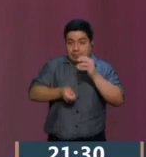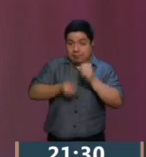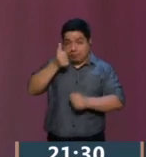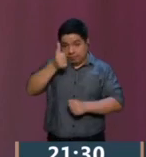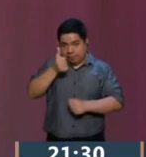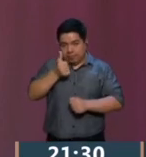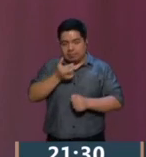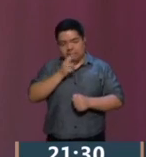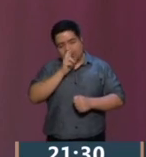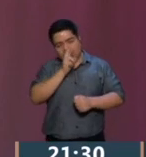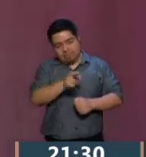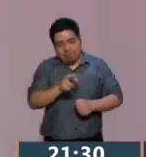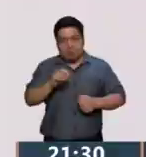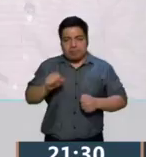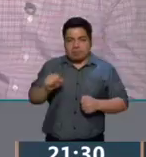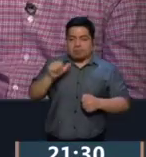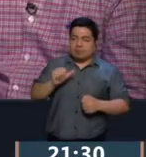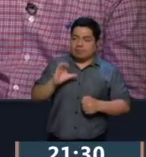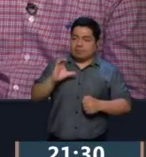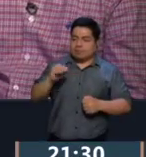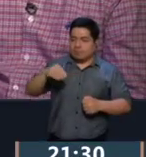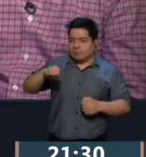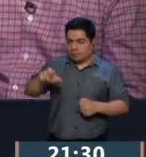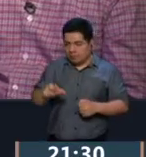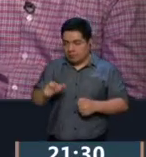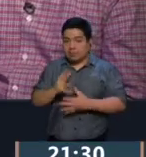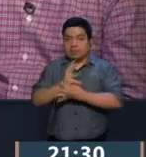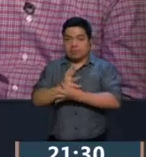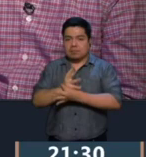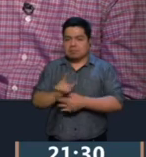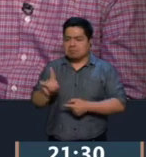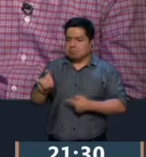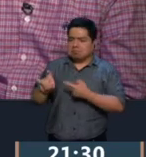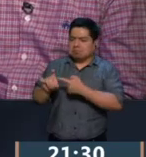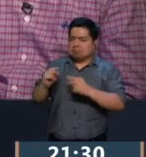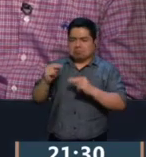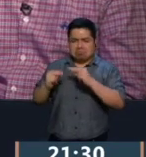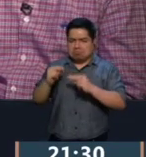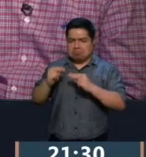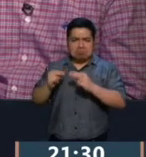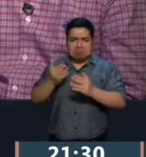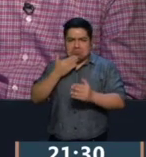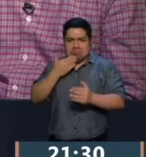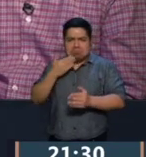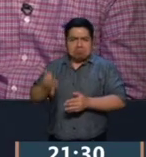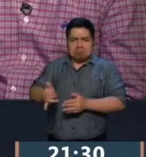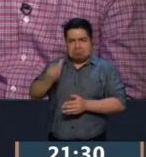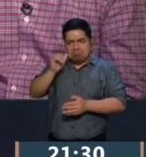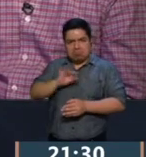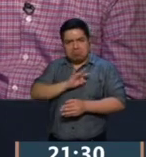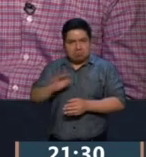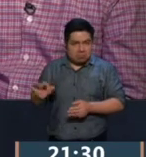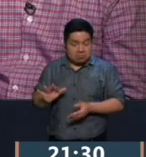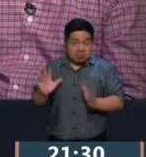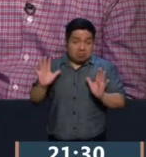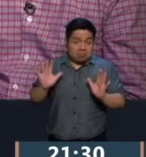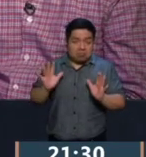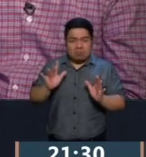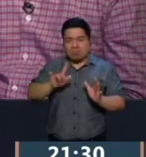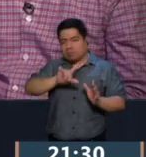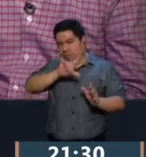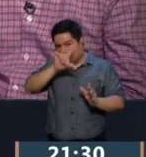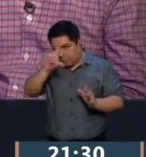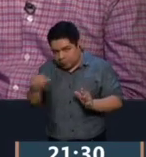primer reporte de SACMEX fue que el agua tenía todavía niveles de potabilidad, o que era... sin embargo, cuando